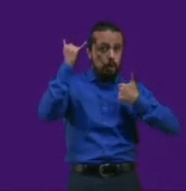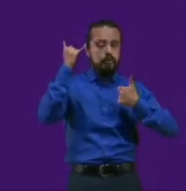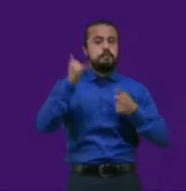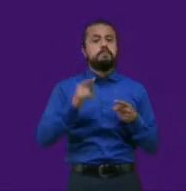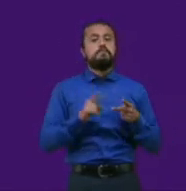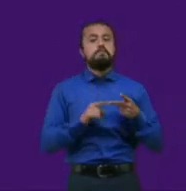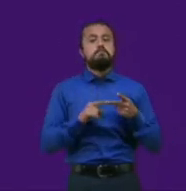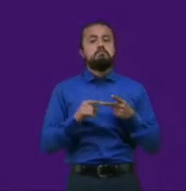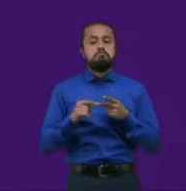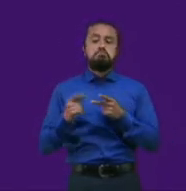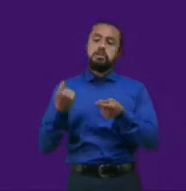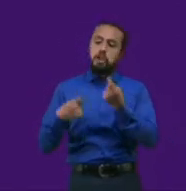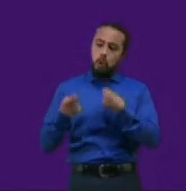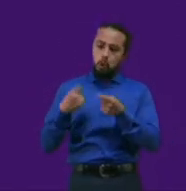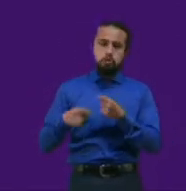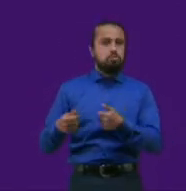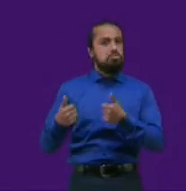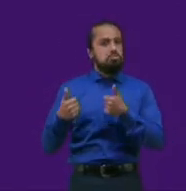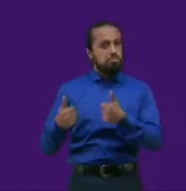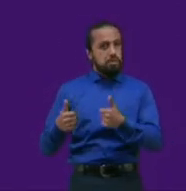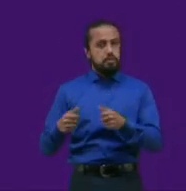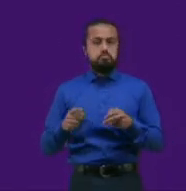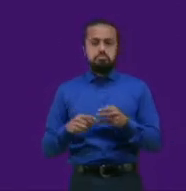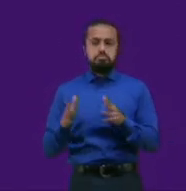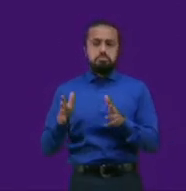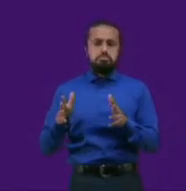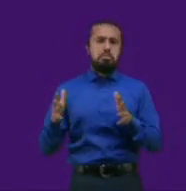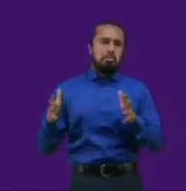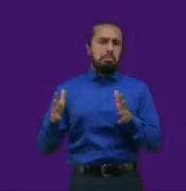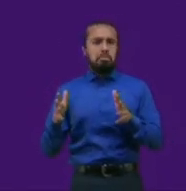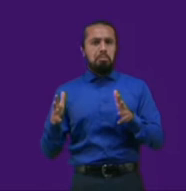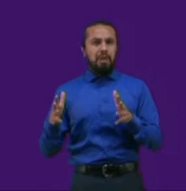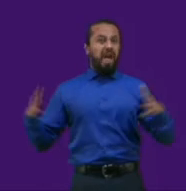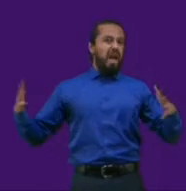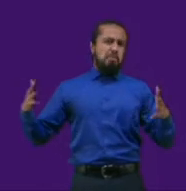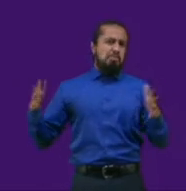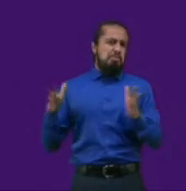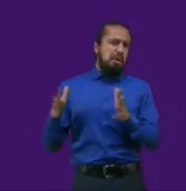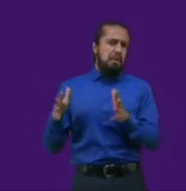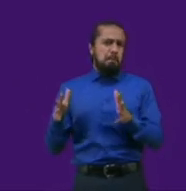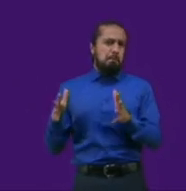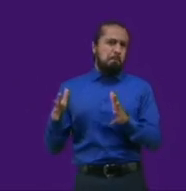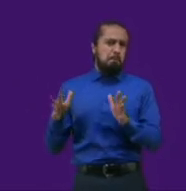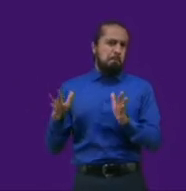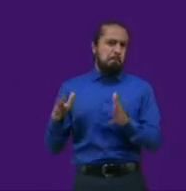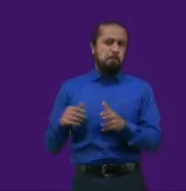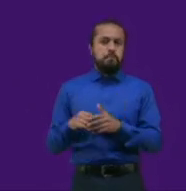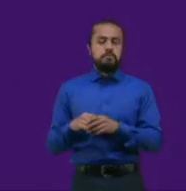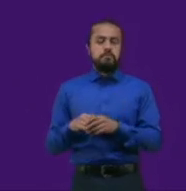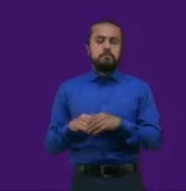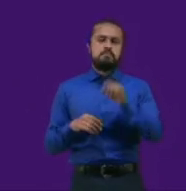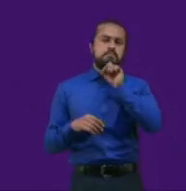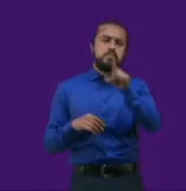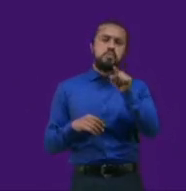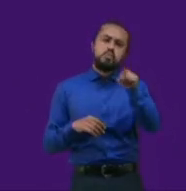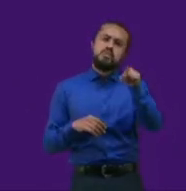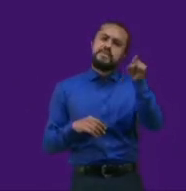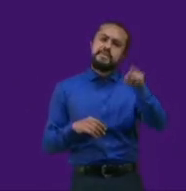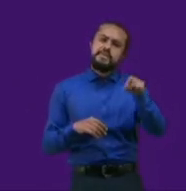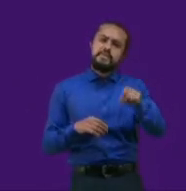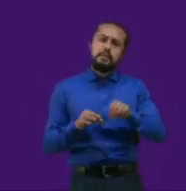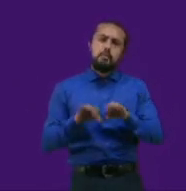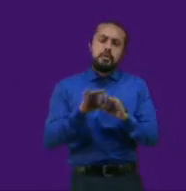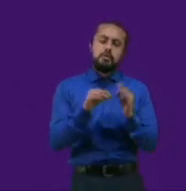andando, tiene algo de cierto tamaño, ¿qué requerimientos, ¿qué cosas son necesarias? ¿Cuál es el